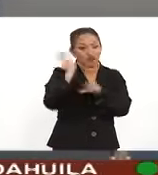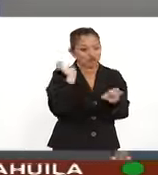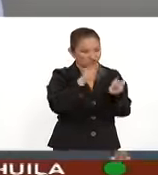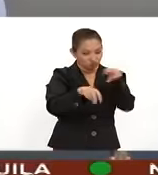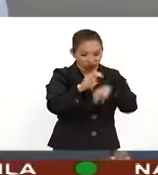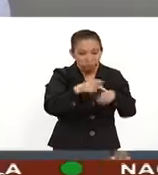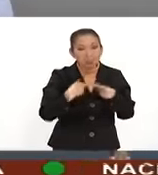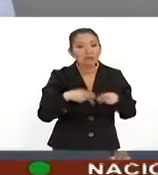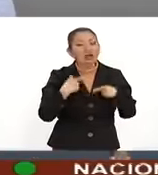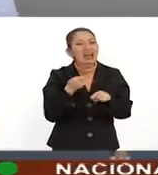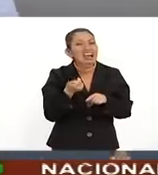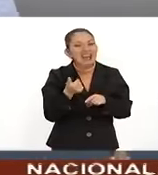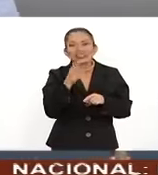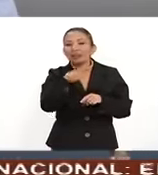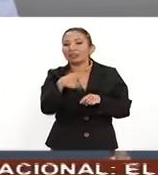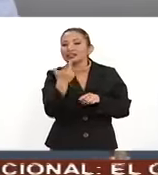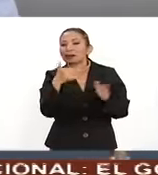y casi